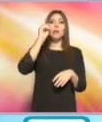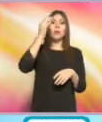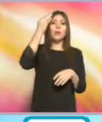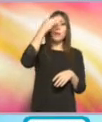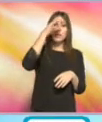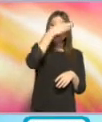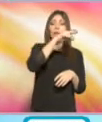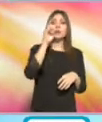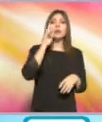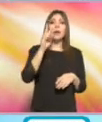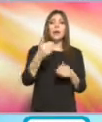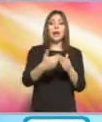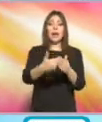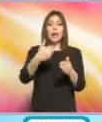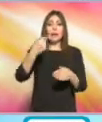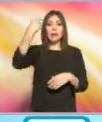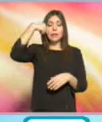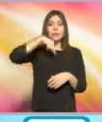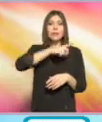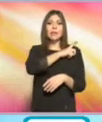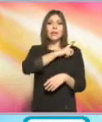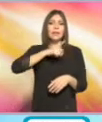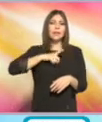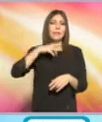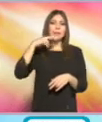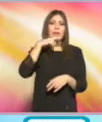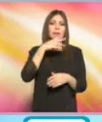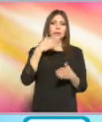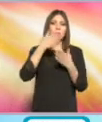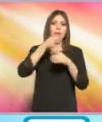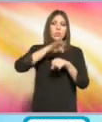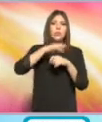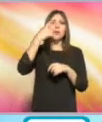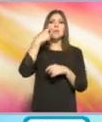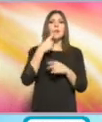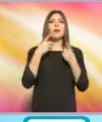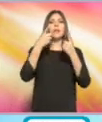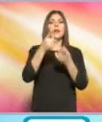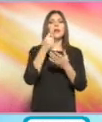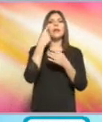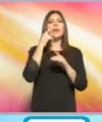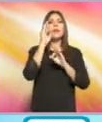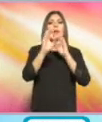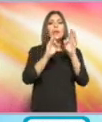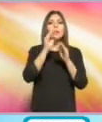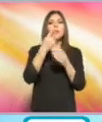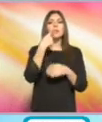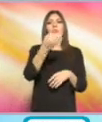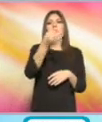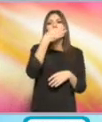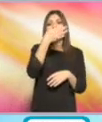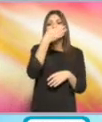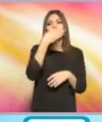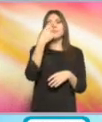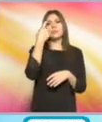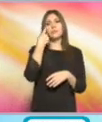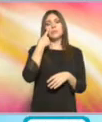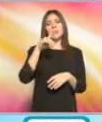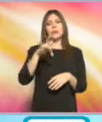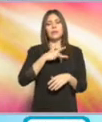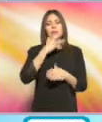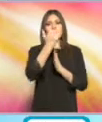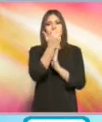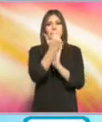vías respiratorias inferiores, empezar con un tratamiento que evite esa hiperreactividad. Sí, que bloquea. Y esto obviamente es de antihistamínicos y en